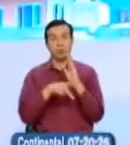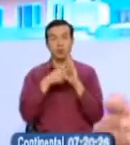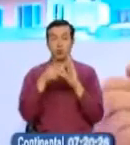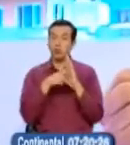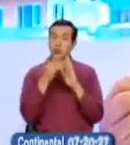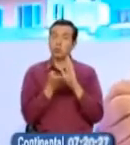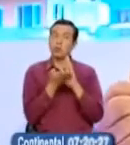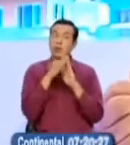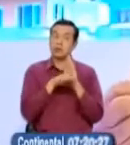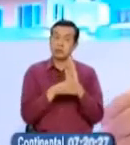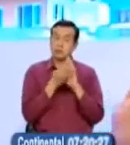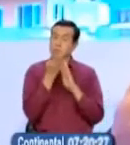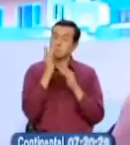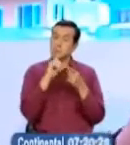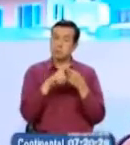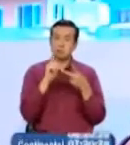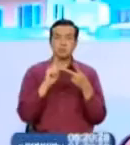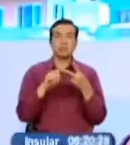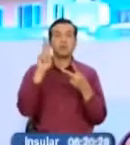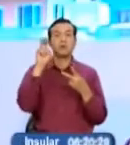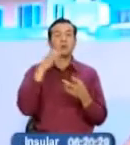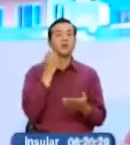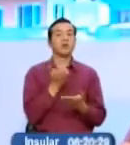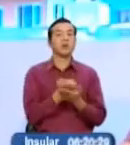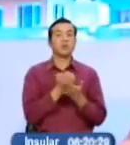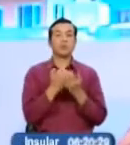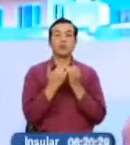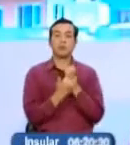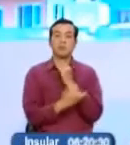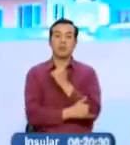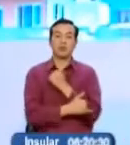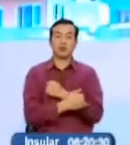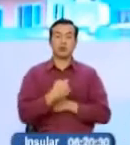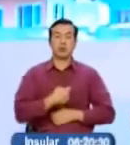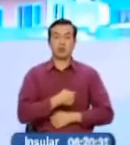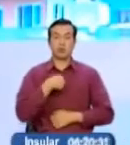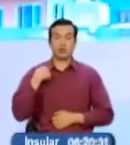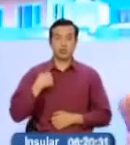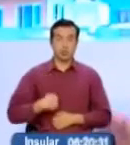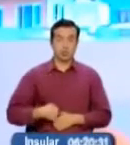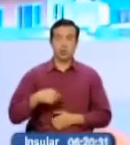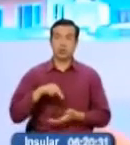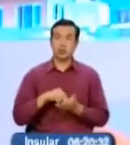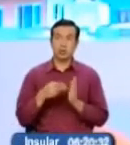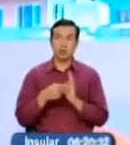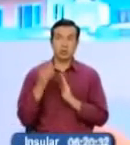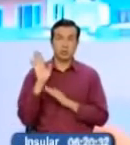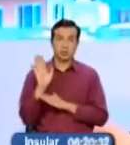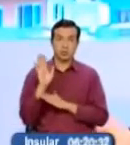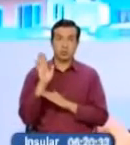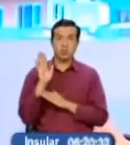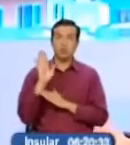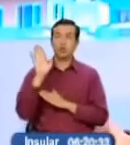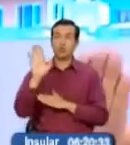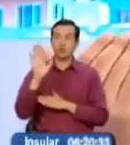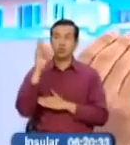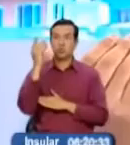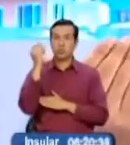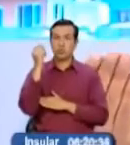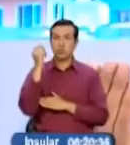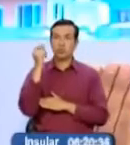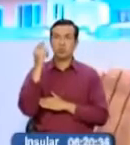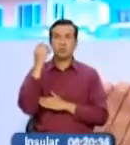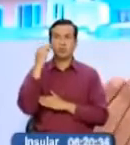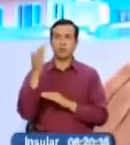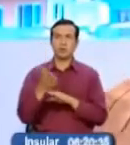petróleo. La actividad económica en China, que también implica, hubo una devaluación del yen hace un par